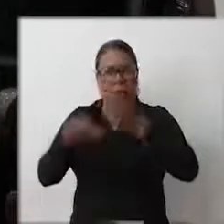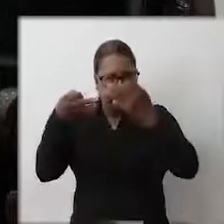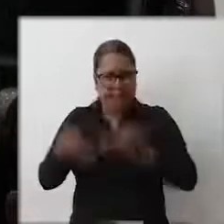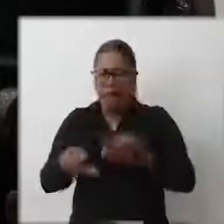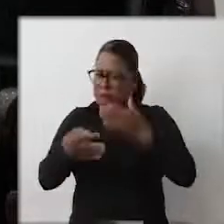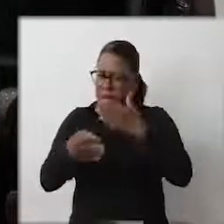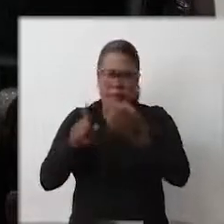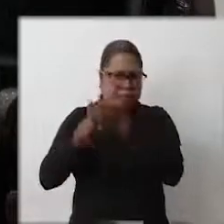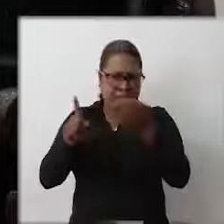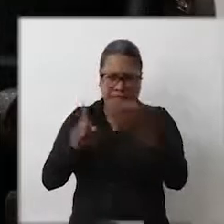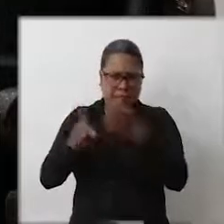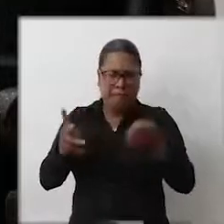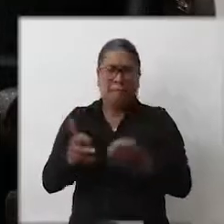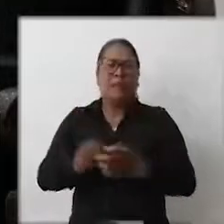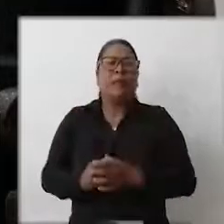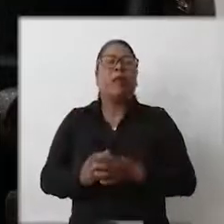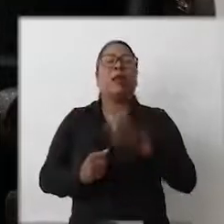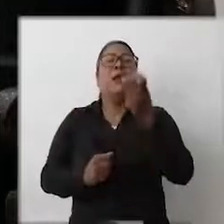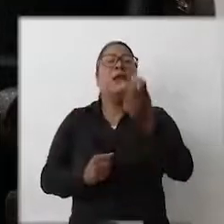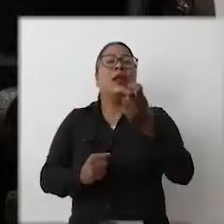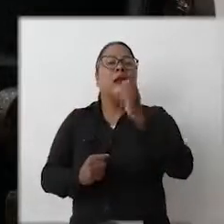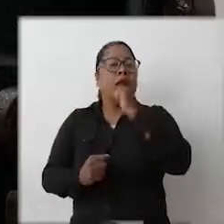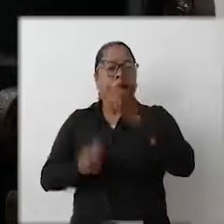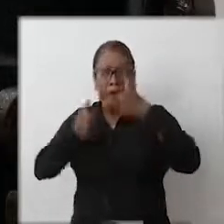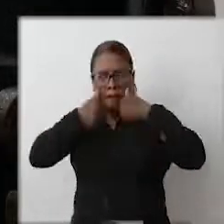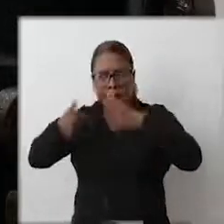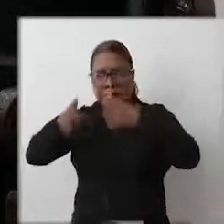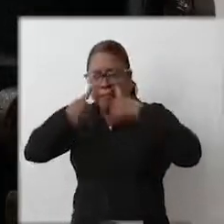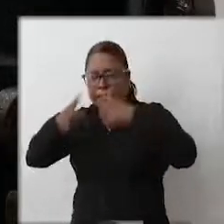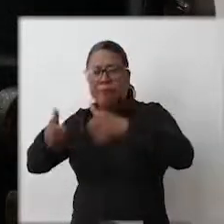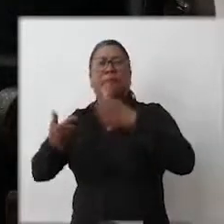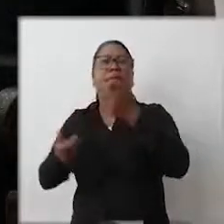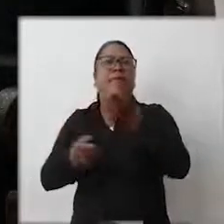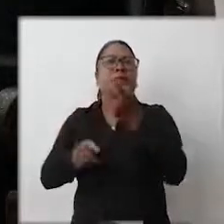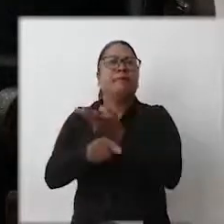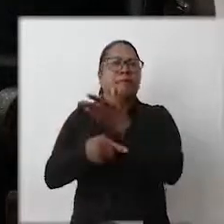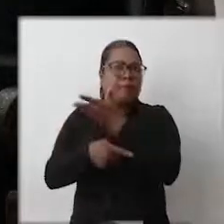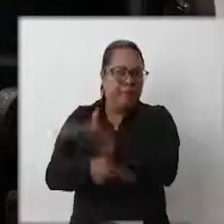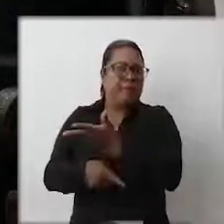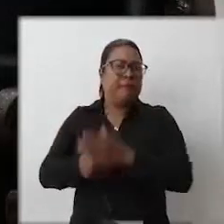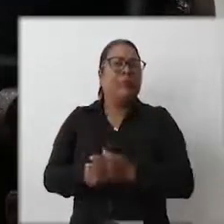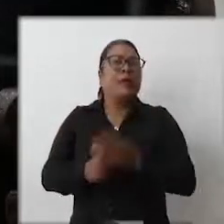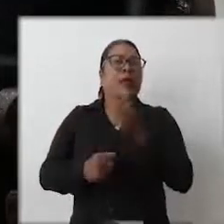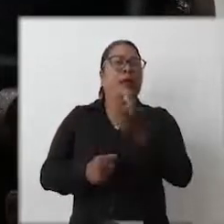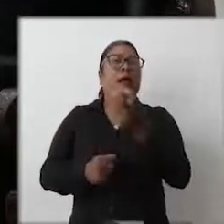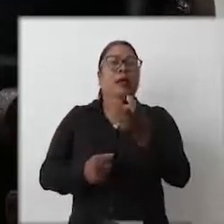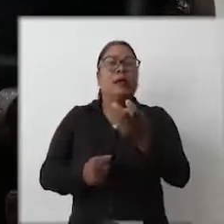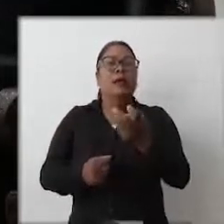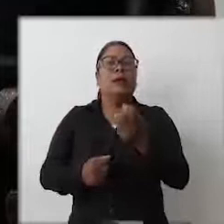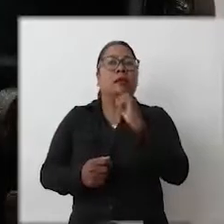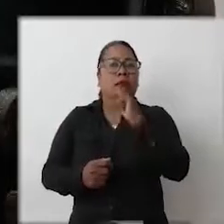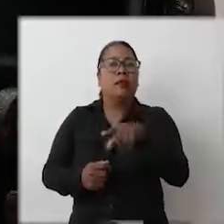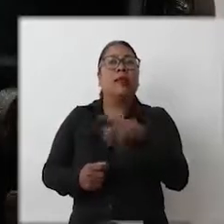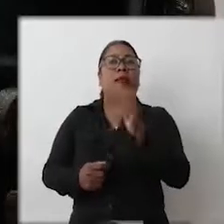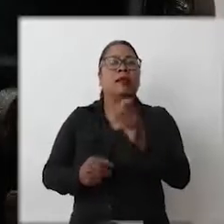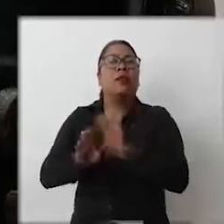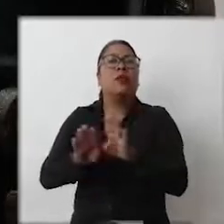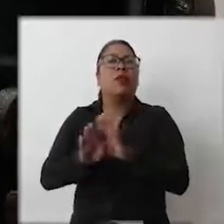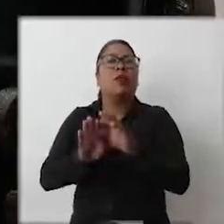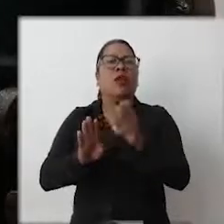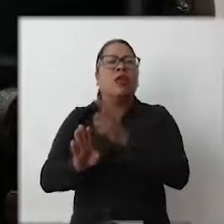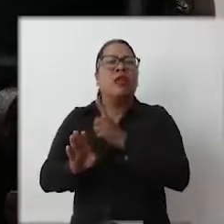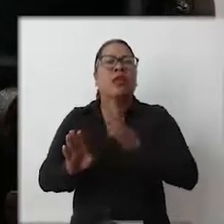concejales que integran esta Comisión de Agencias y Colonias, agradecerles este